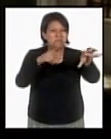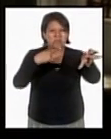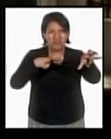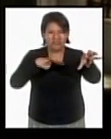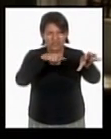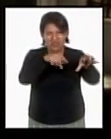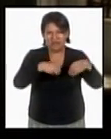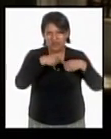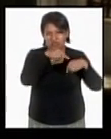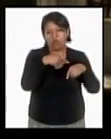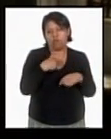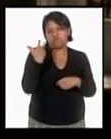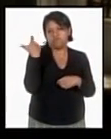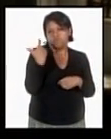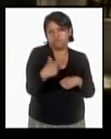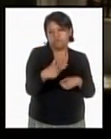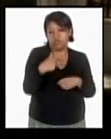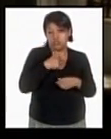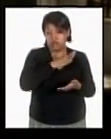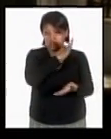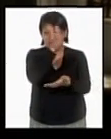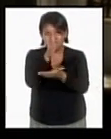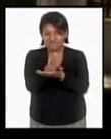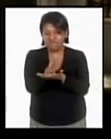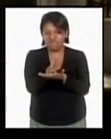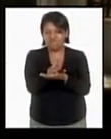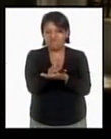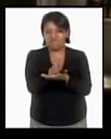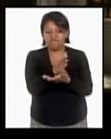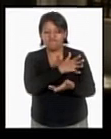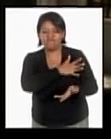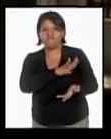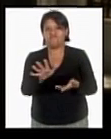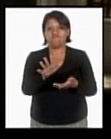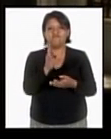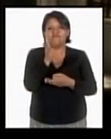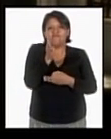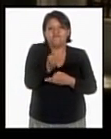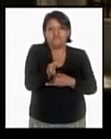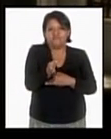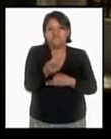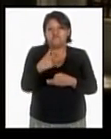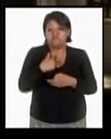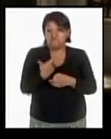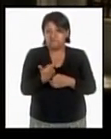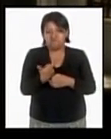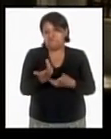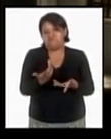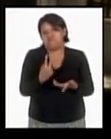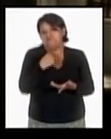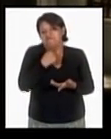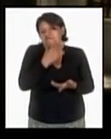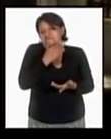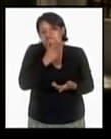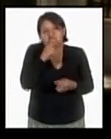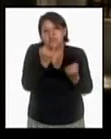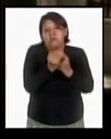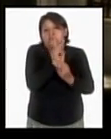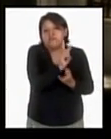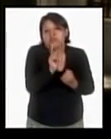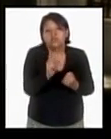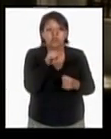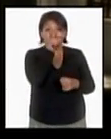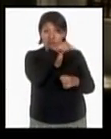vive aquí, pues, es de dinero, es de altos recursos, y nosotros, pues, no le alcanzamos a ellos. Entonces, para ellos,